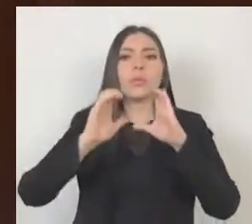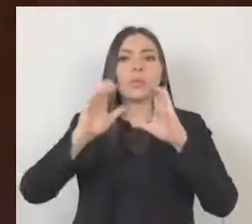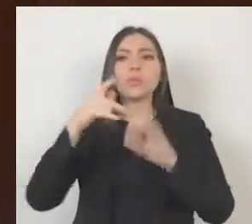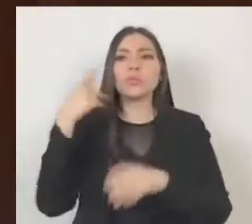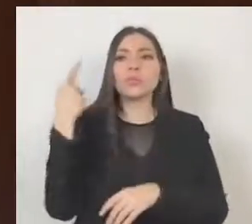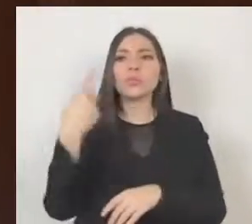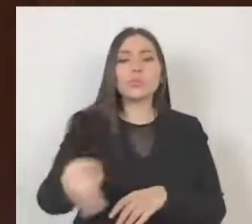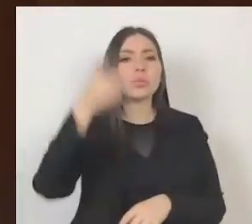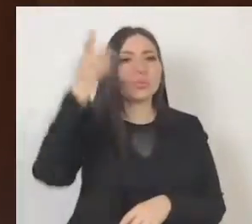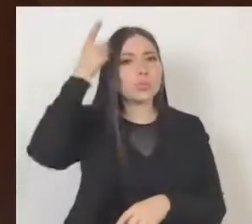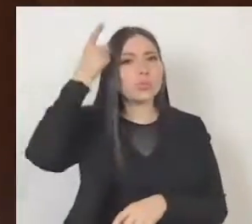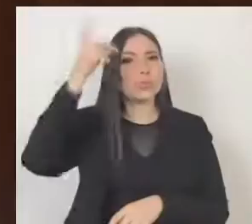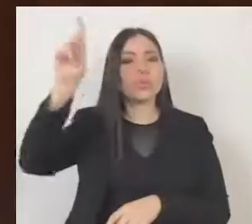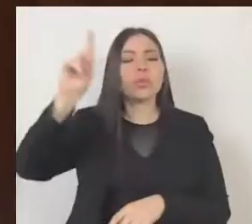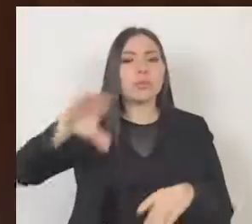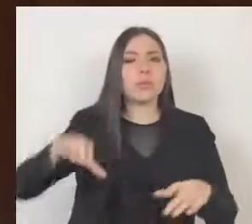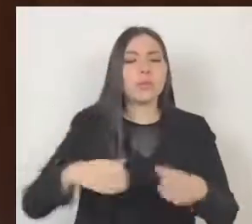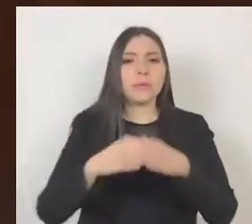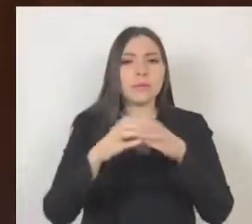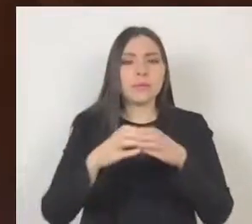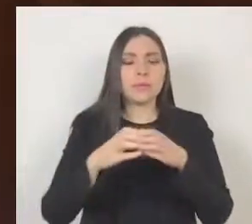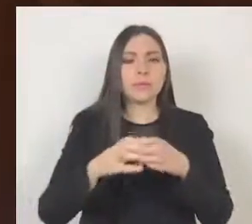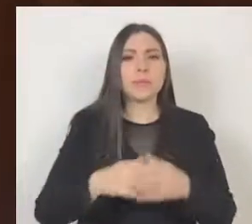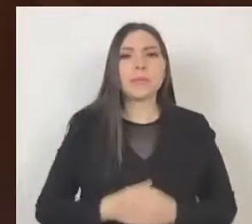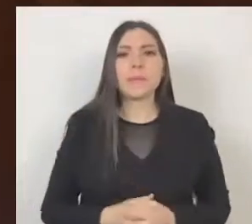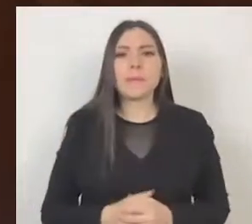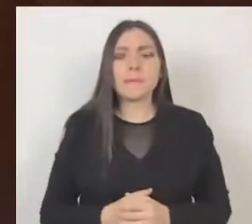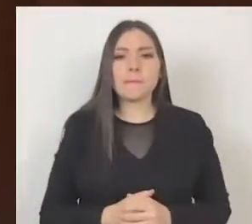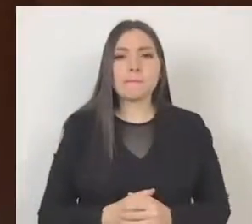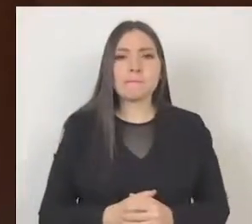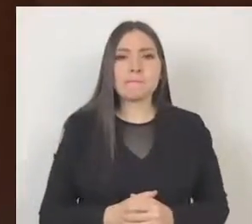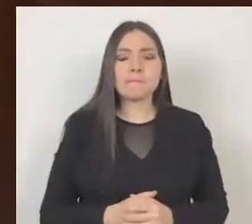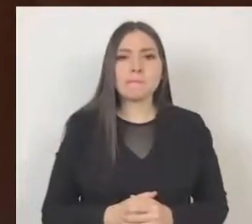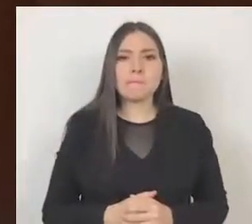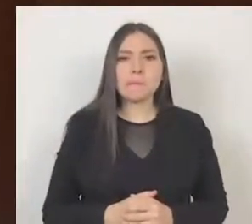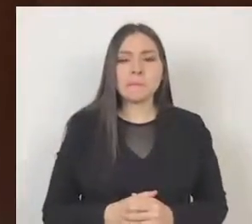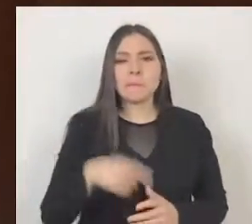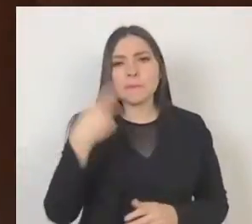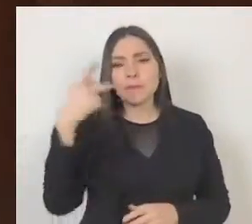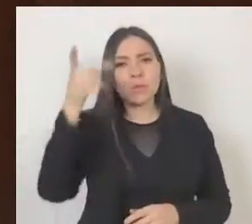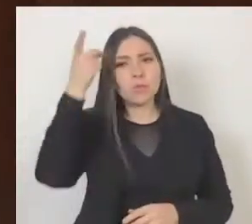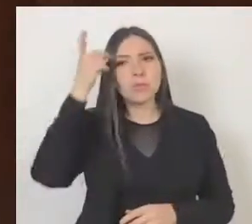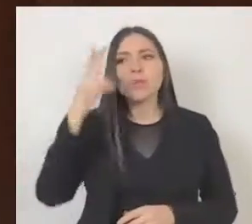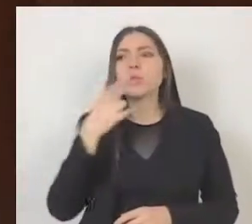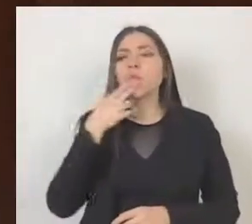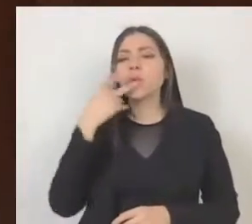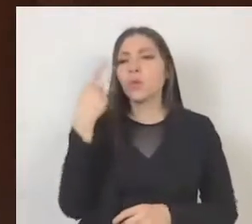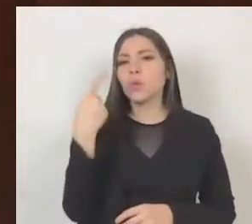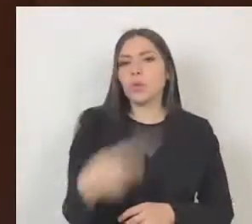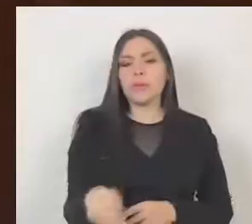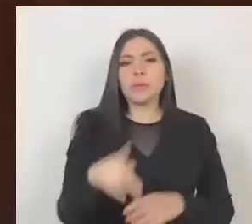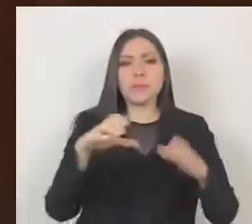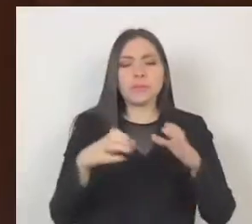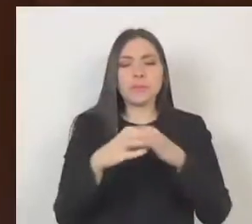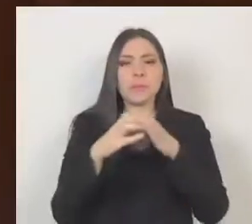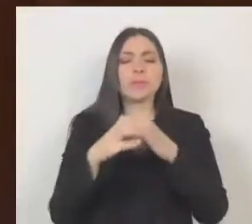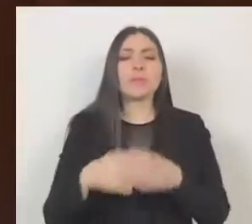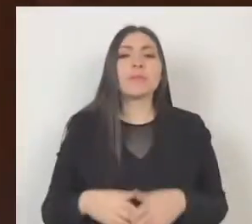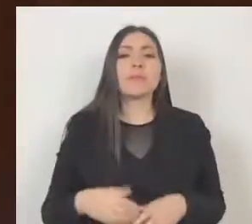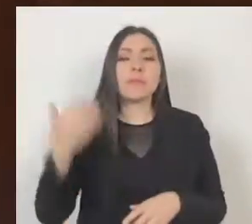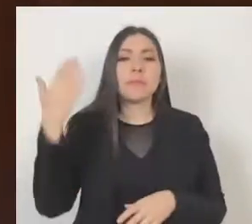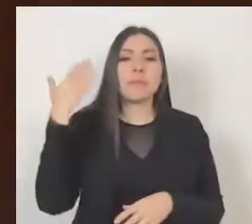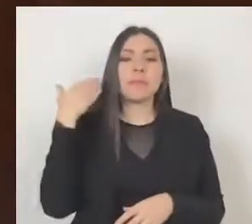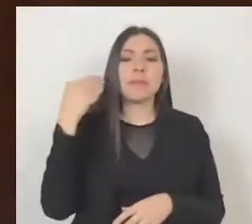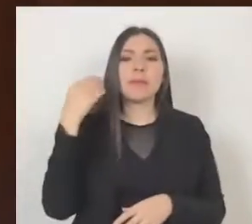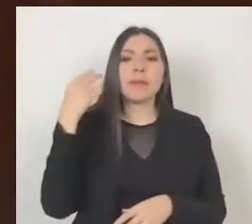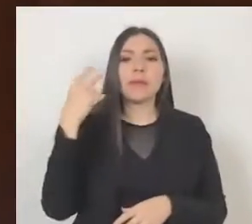patrimonio. Por ello, el 9 de marzo del año 2018 se publicó en el